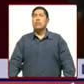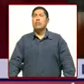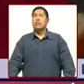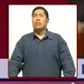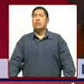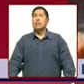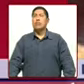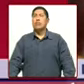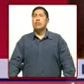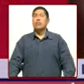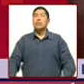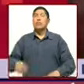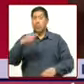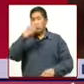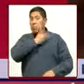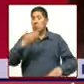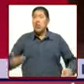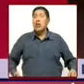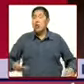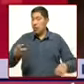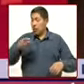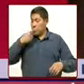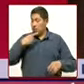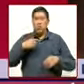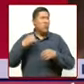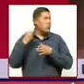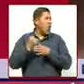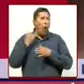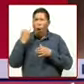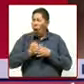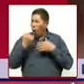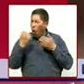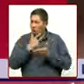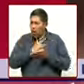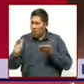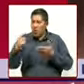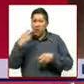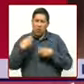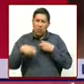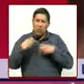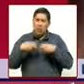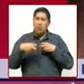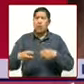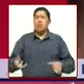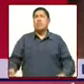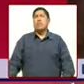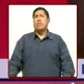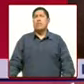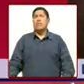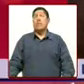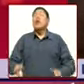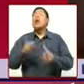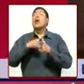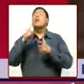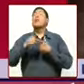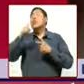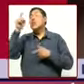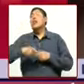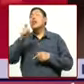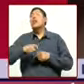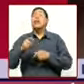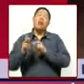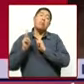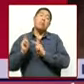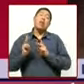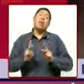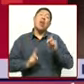El presidente me dijo que la situación está muy jodida, esta semana va a ser crítica. Esta semana. Entonces es necesario